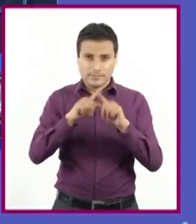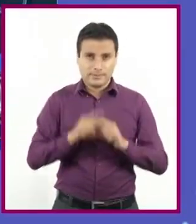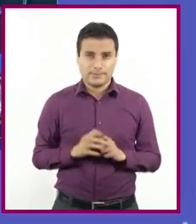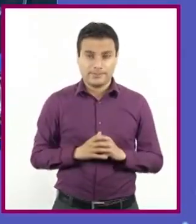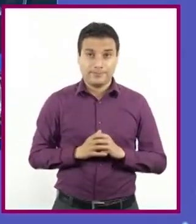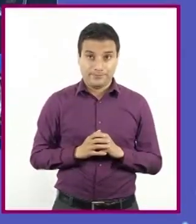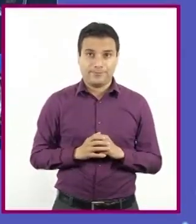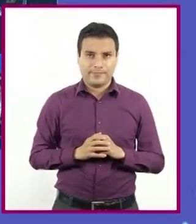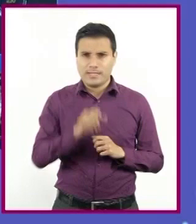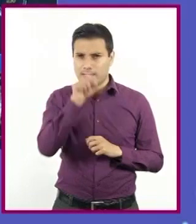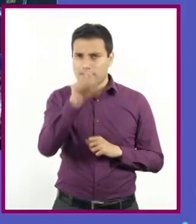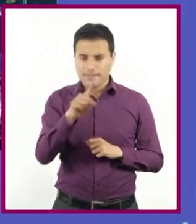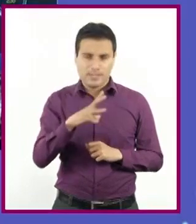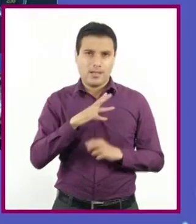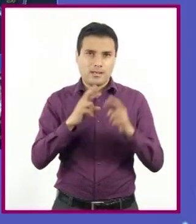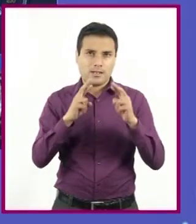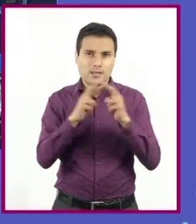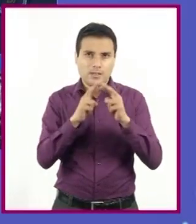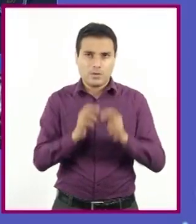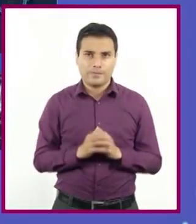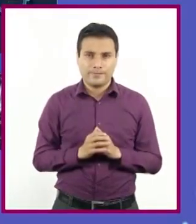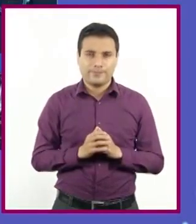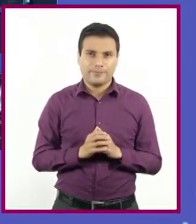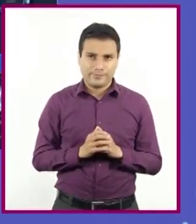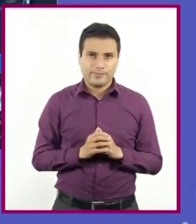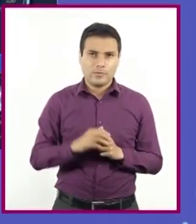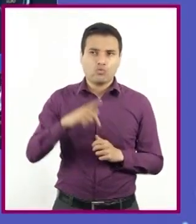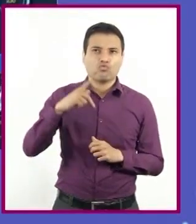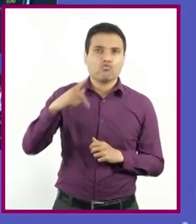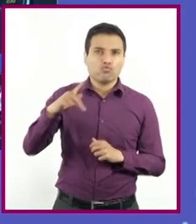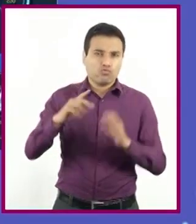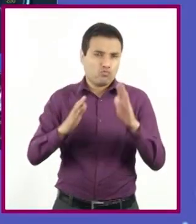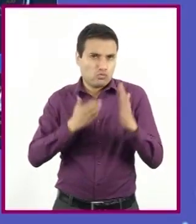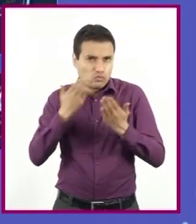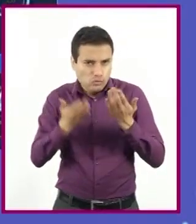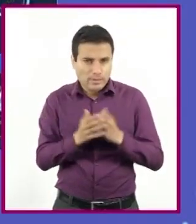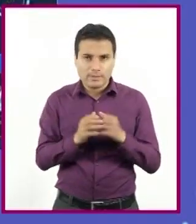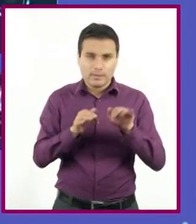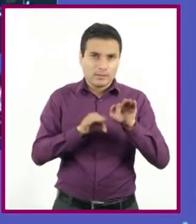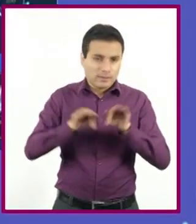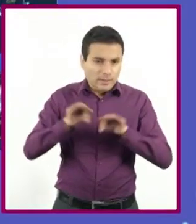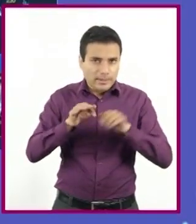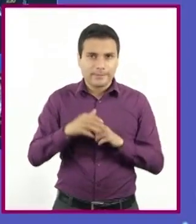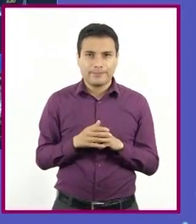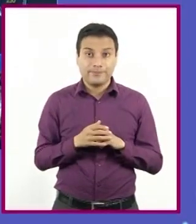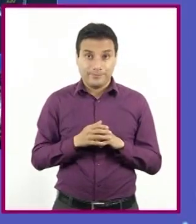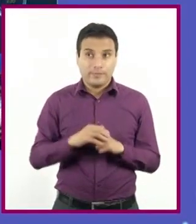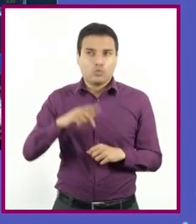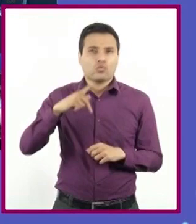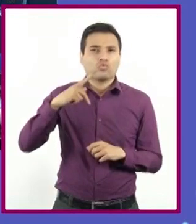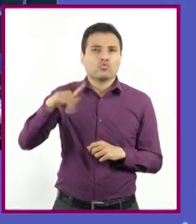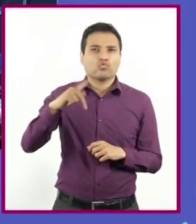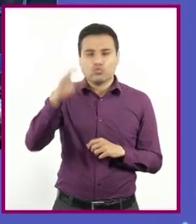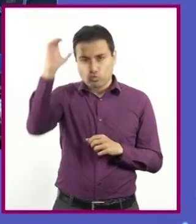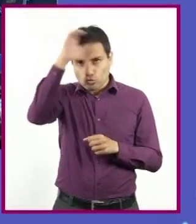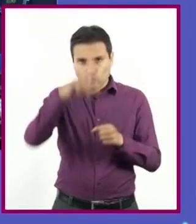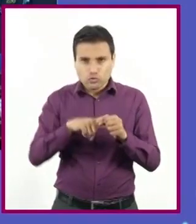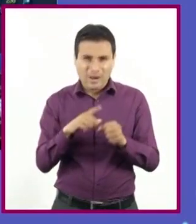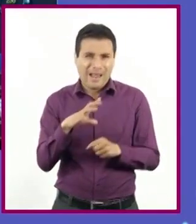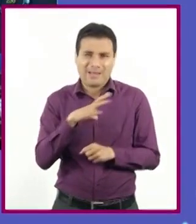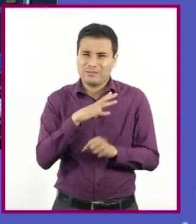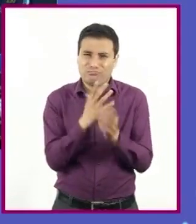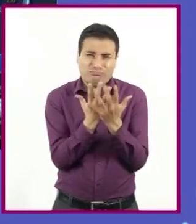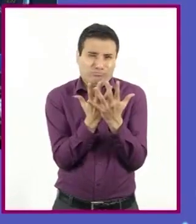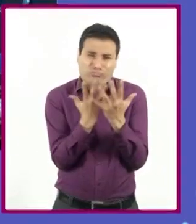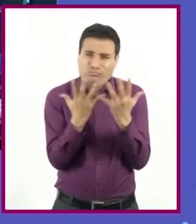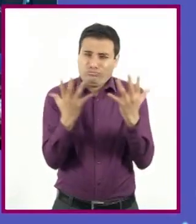Son practicantes de alguna religión, estudian, trabajan. Sus distintos orígenes y adhesiones conforman una gran variedad de grupos